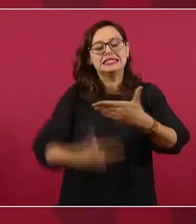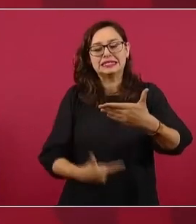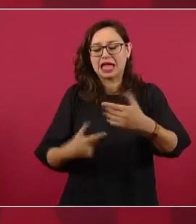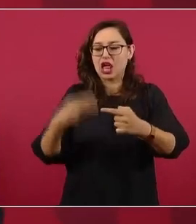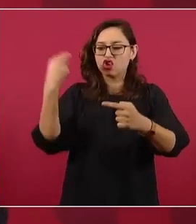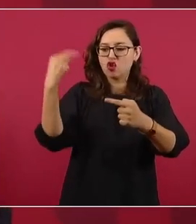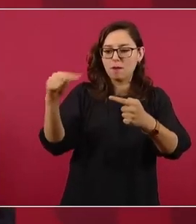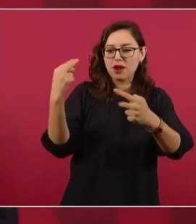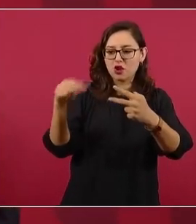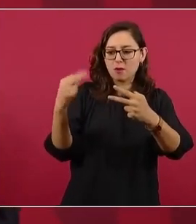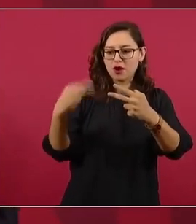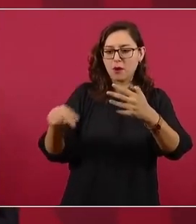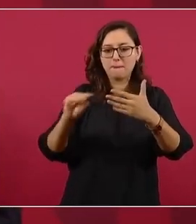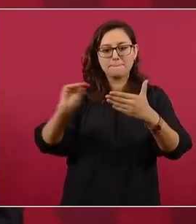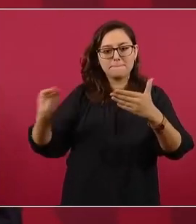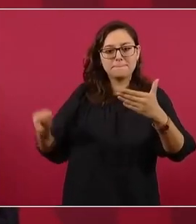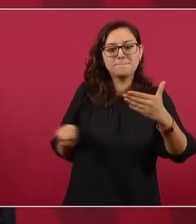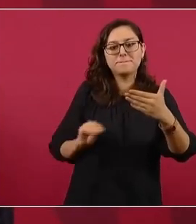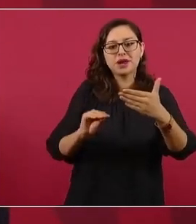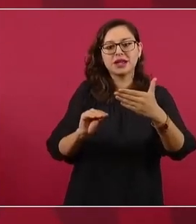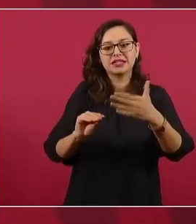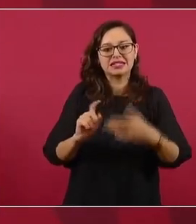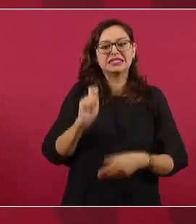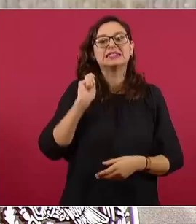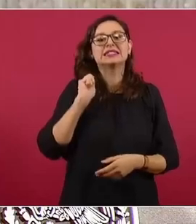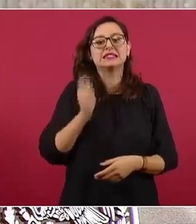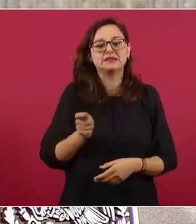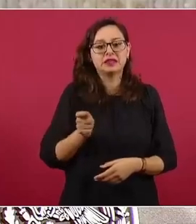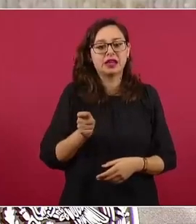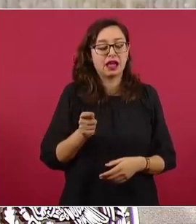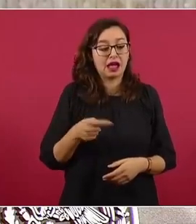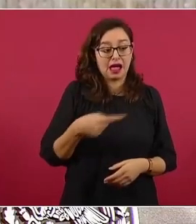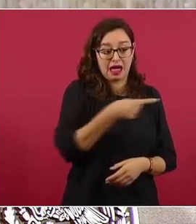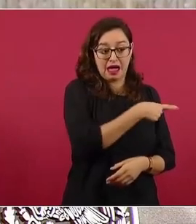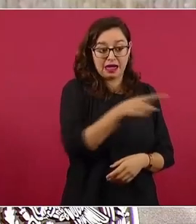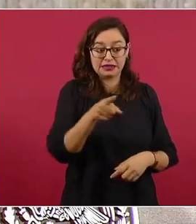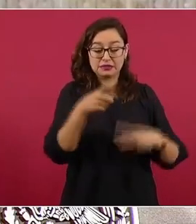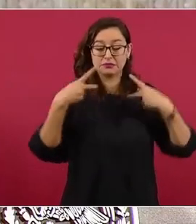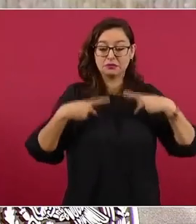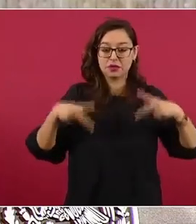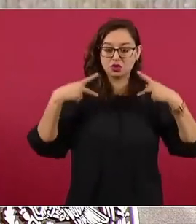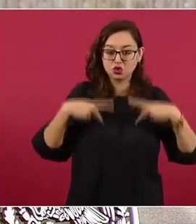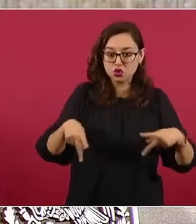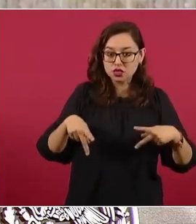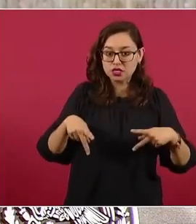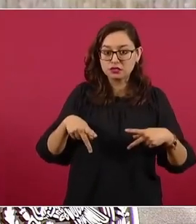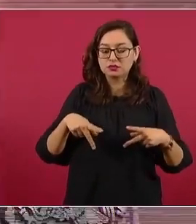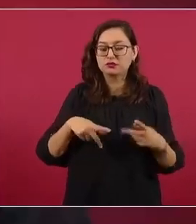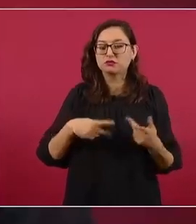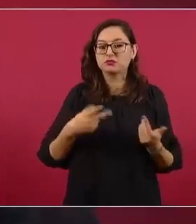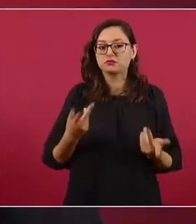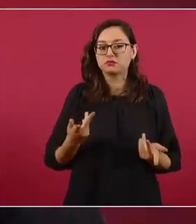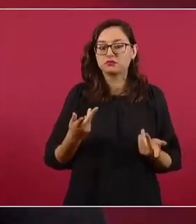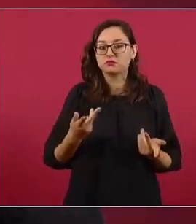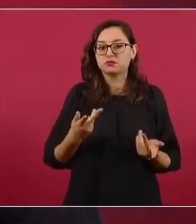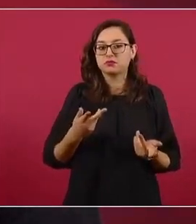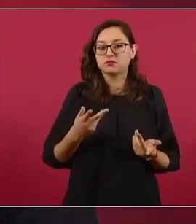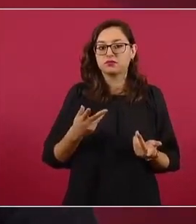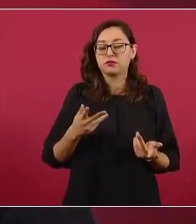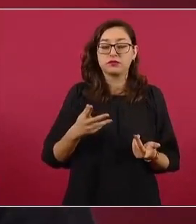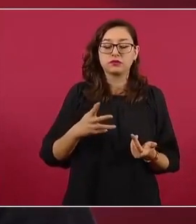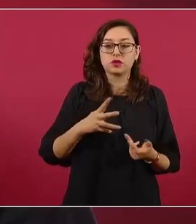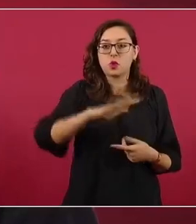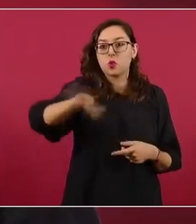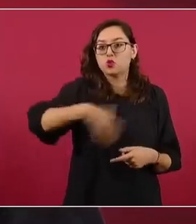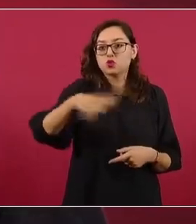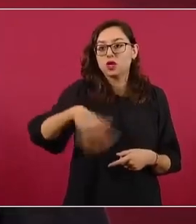Esas personas no pueden hacer ninguna operación de ningún